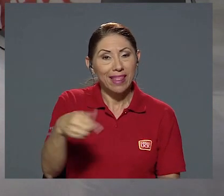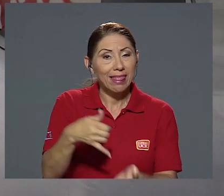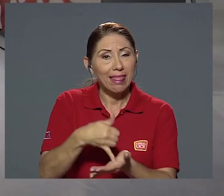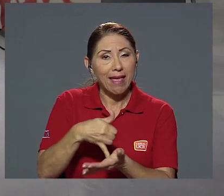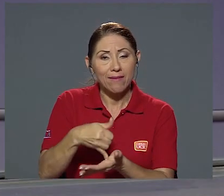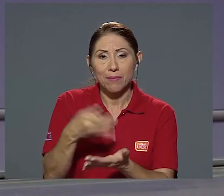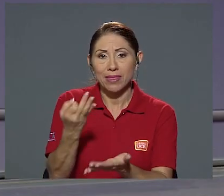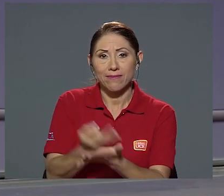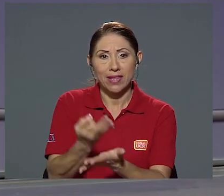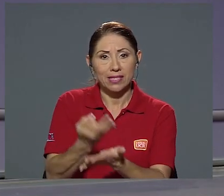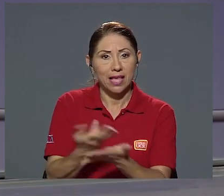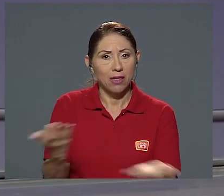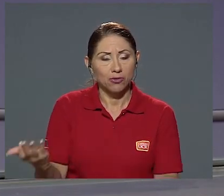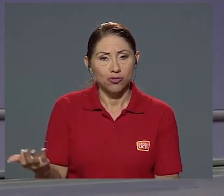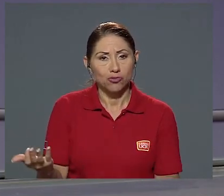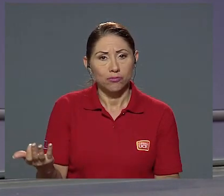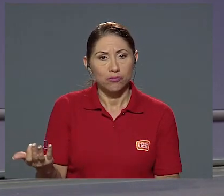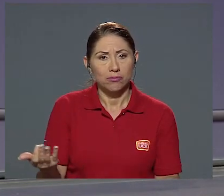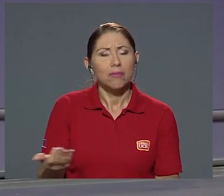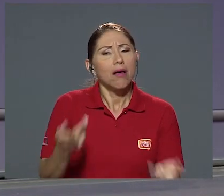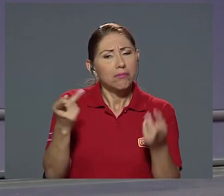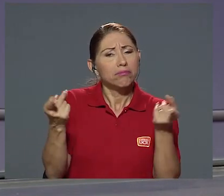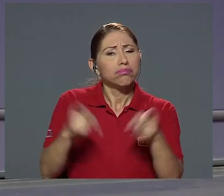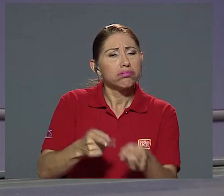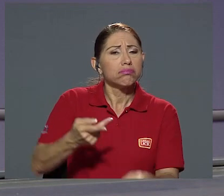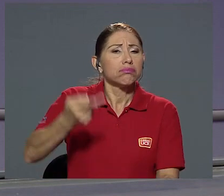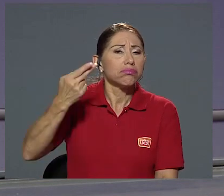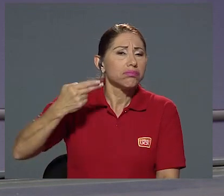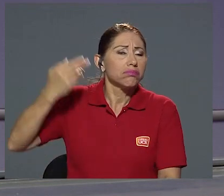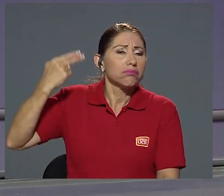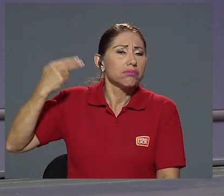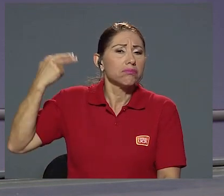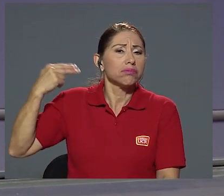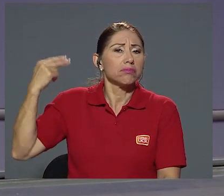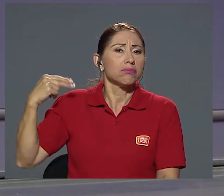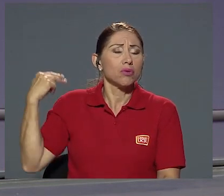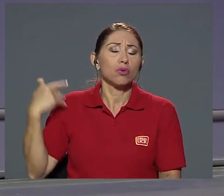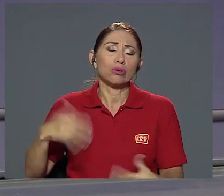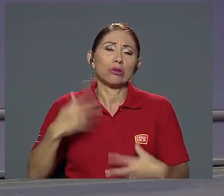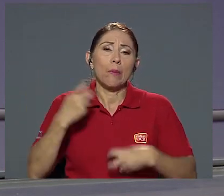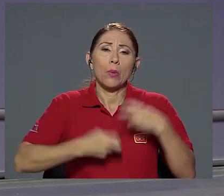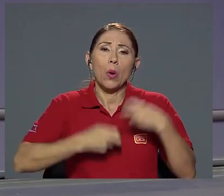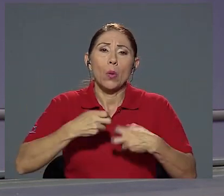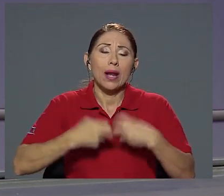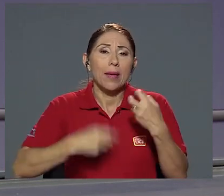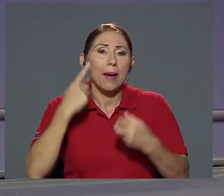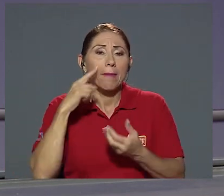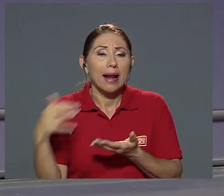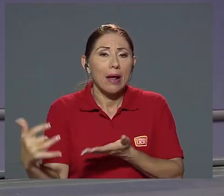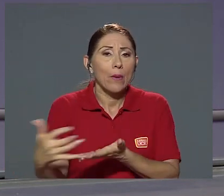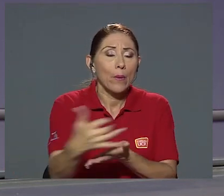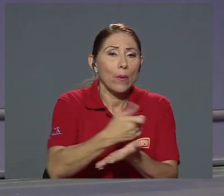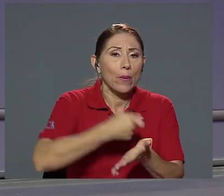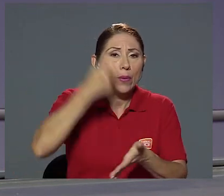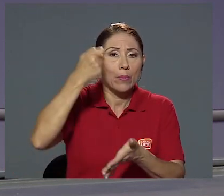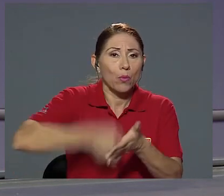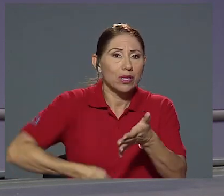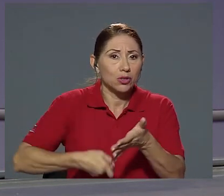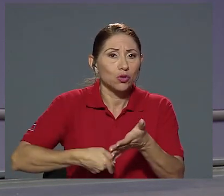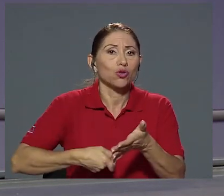financiados. Ha sido histórico el enorme problema de recaudación de impuestos en todos los países de